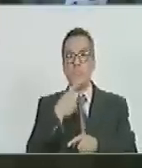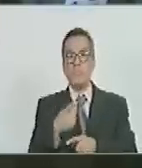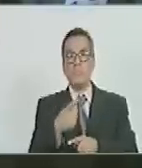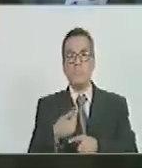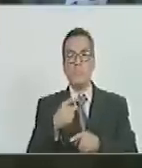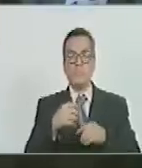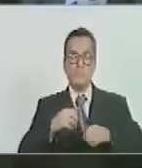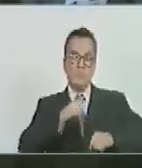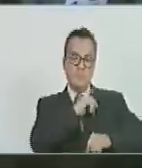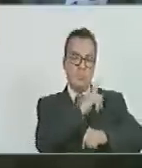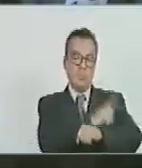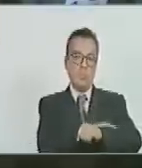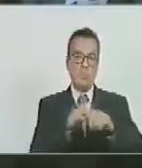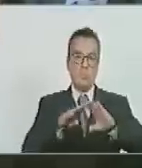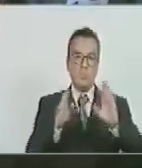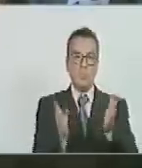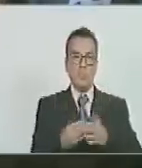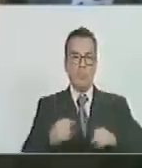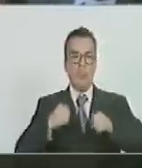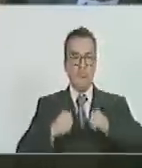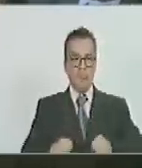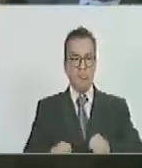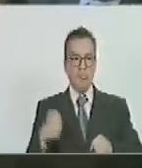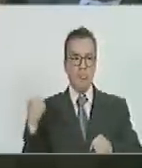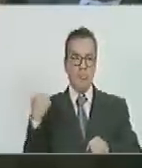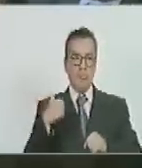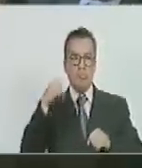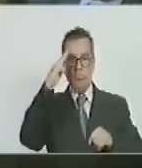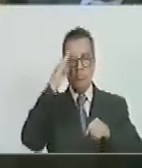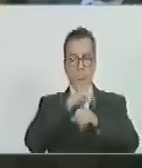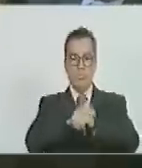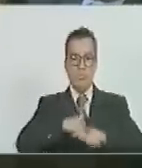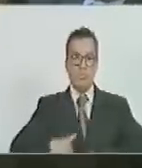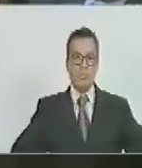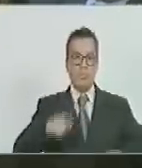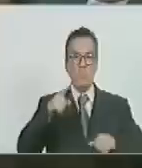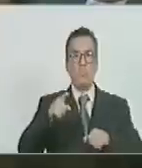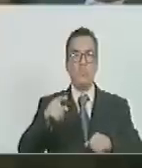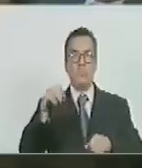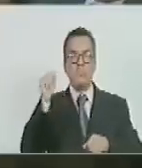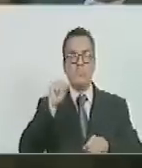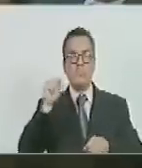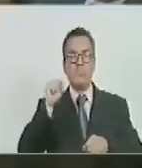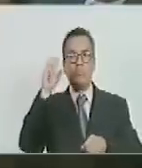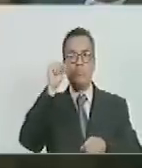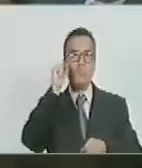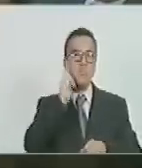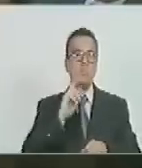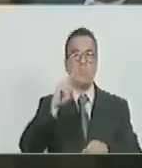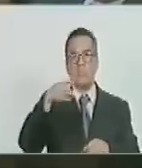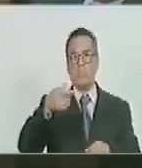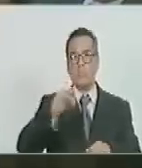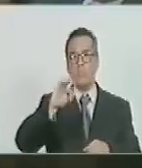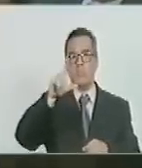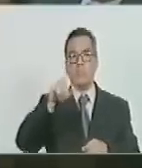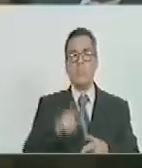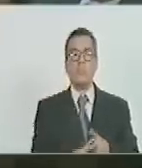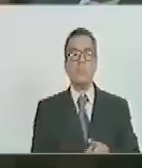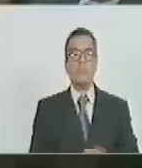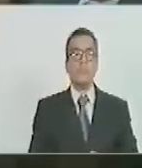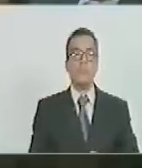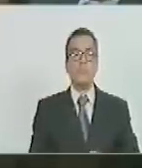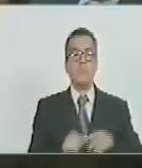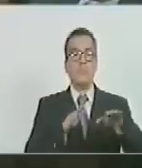imperio más poderoso del mundo que aquí estamos los herederos del libertador Simón Bolívar, estamos los herederos de Rafael Urdaneta y estamos